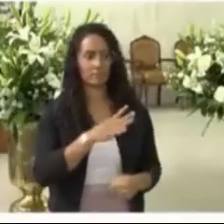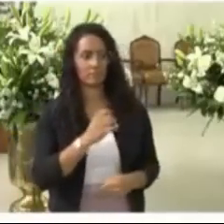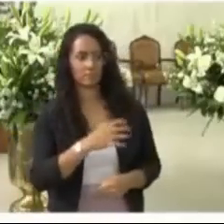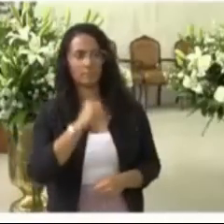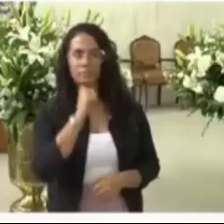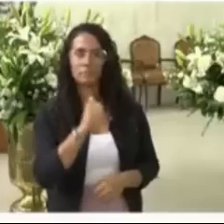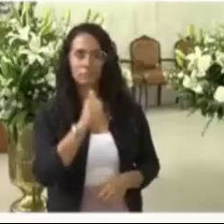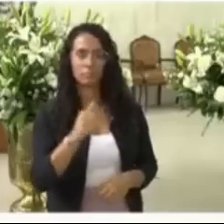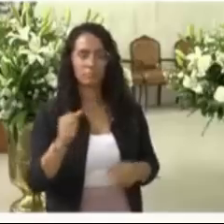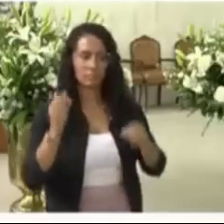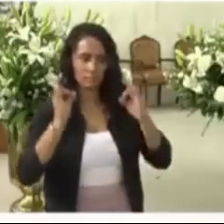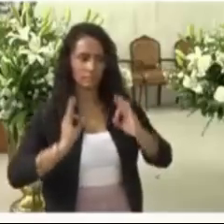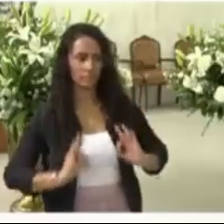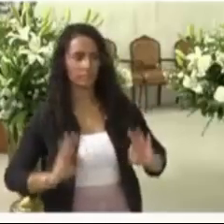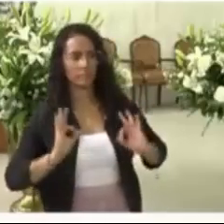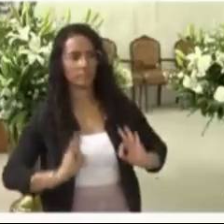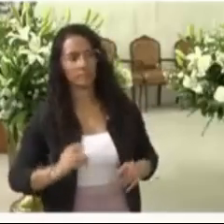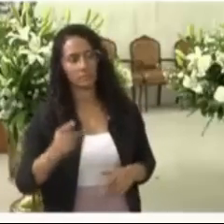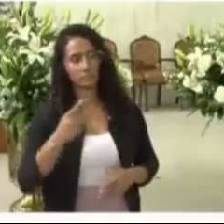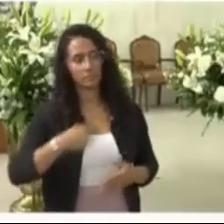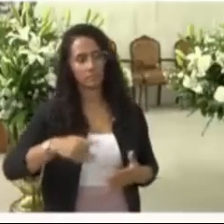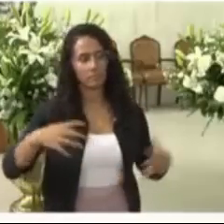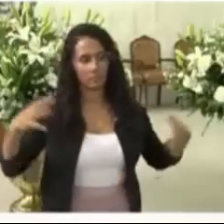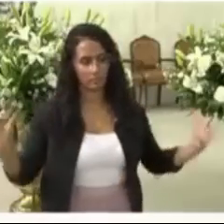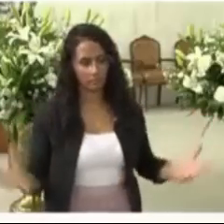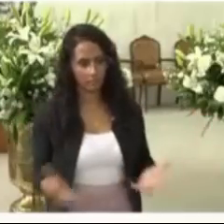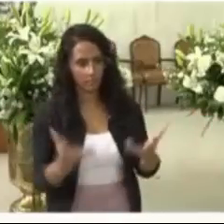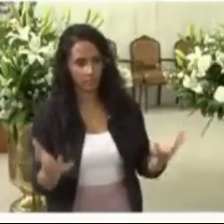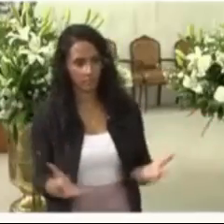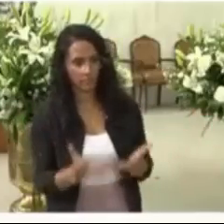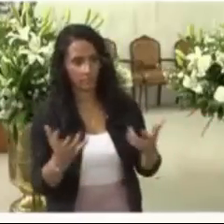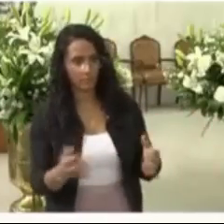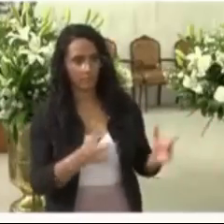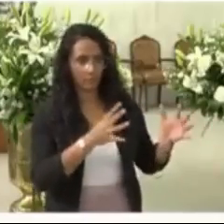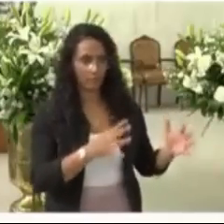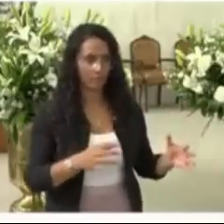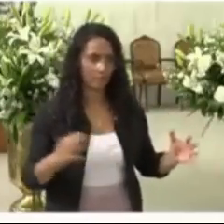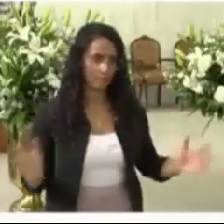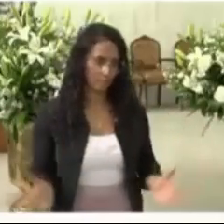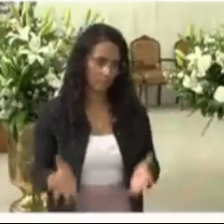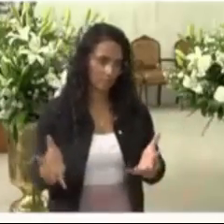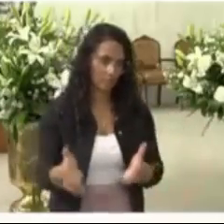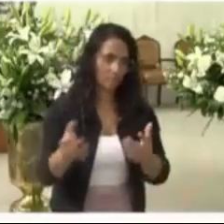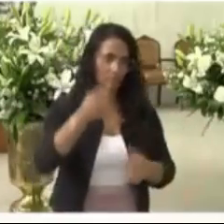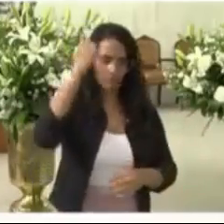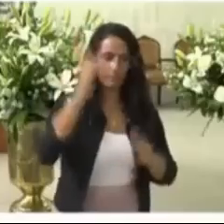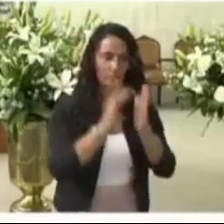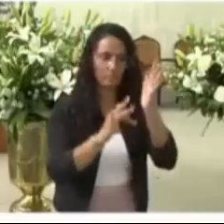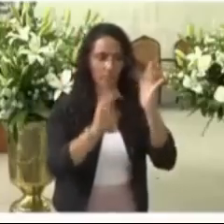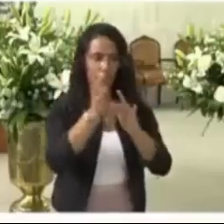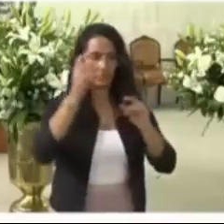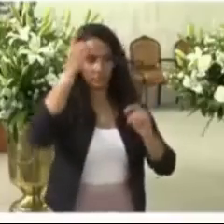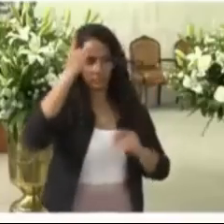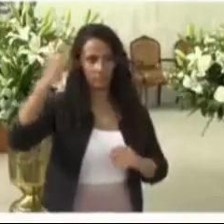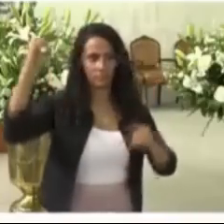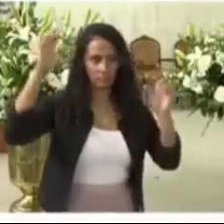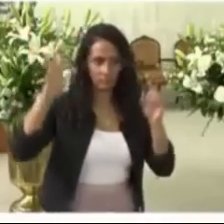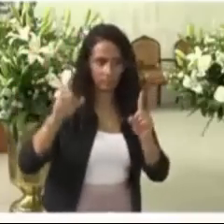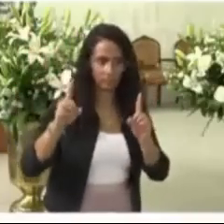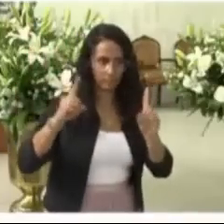desmayéis. Salid mañana contra ellos, porque Jehová estará con vosotros. A